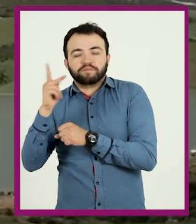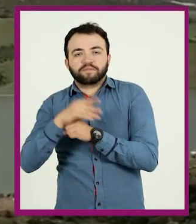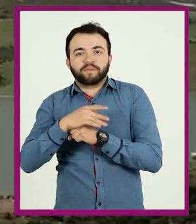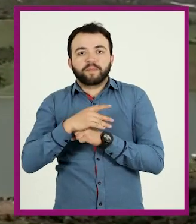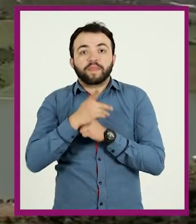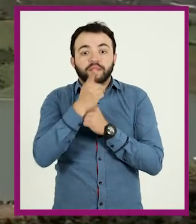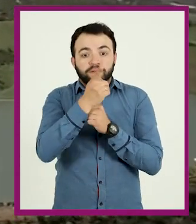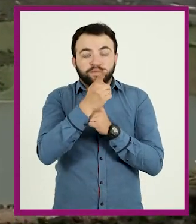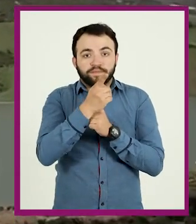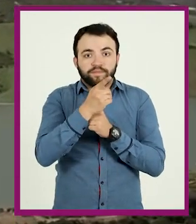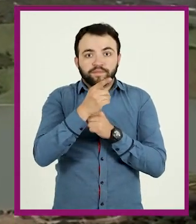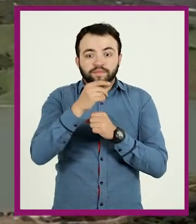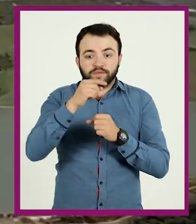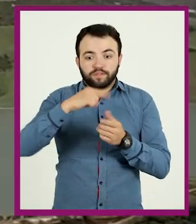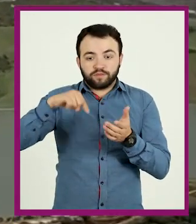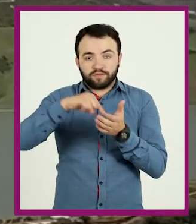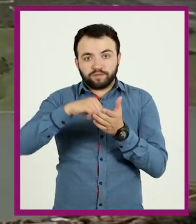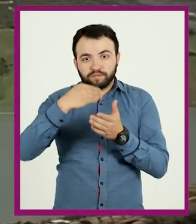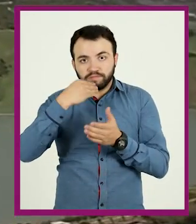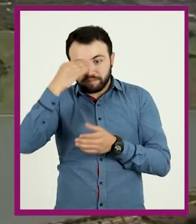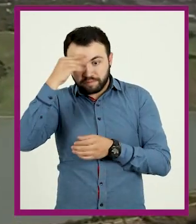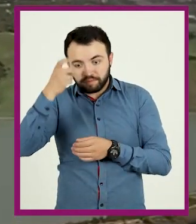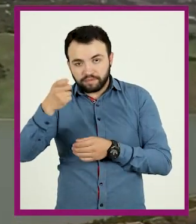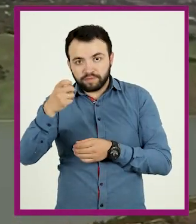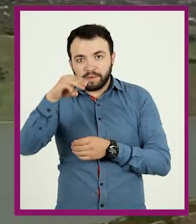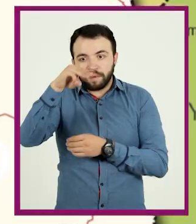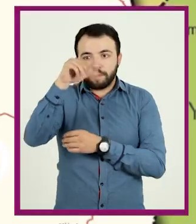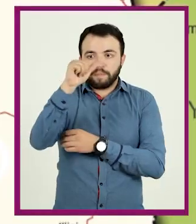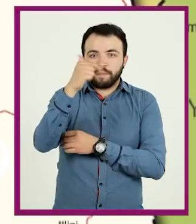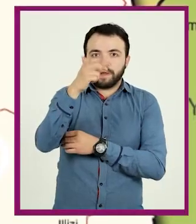el Magreb es la parte occidental del mundo árabe.